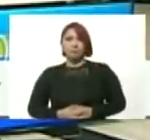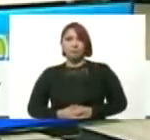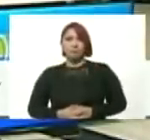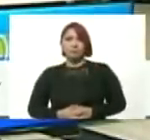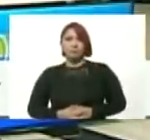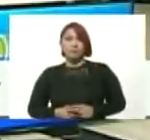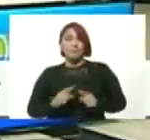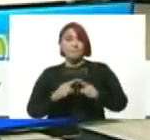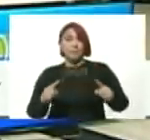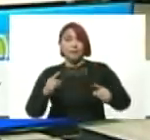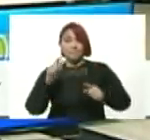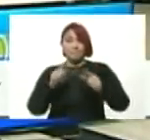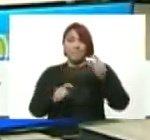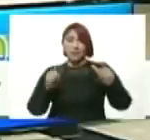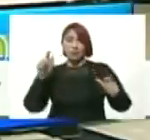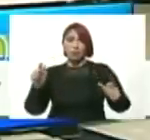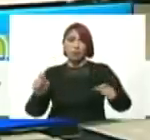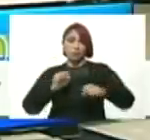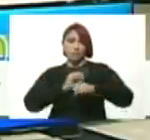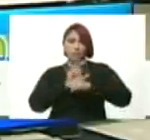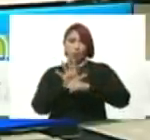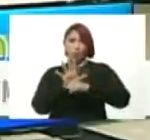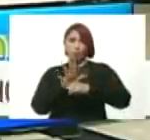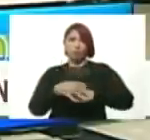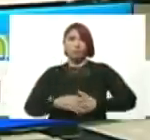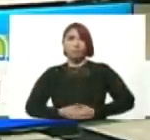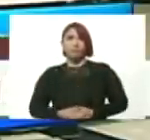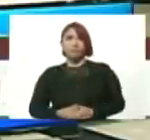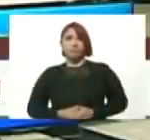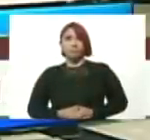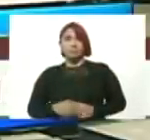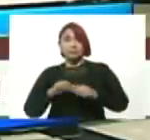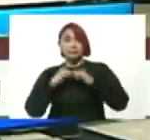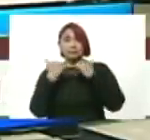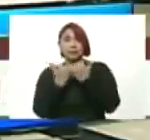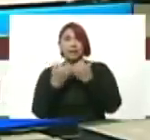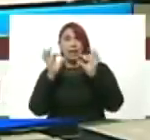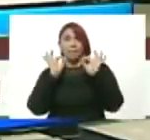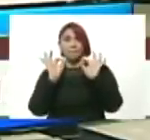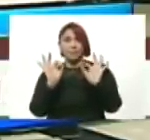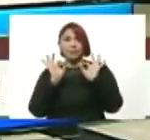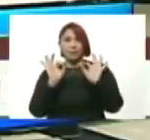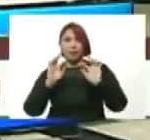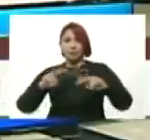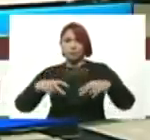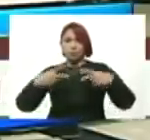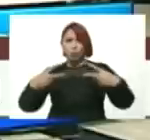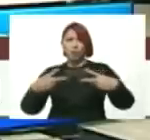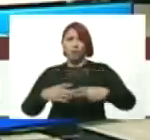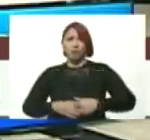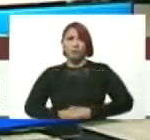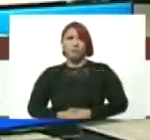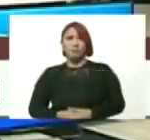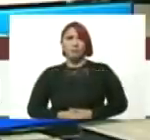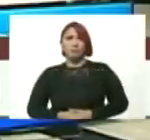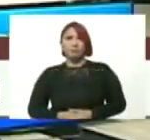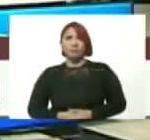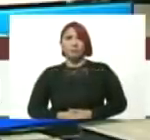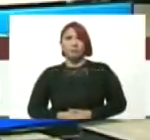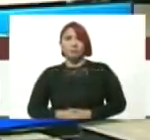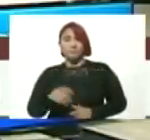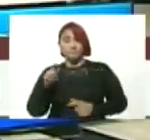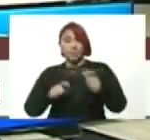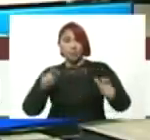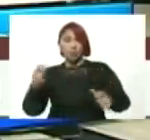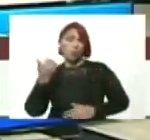para pacientes de covite una sala especializada nueva para los pacientes